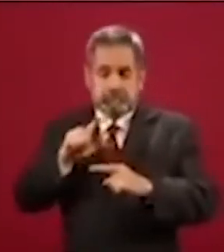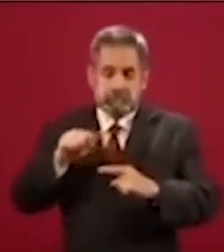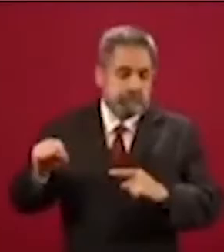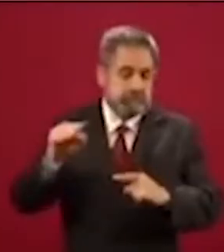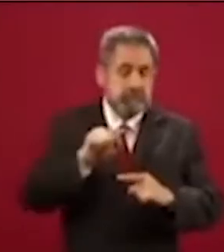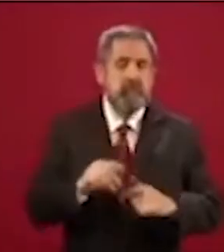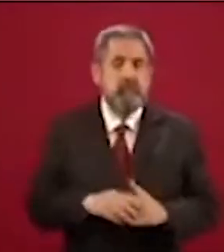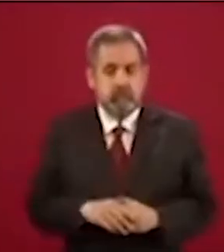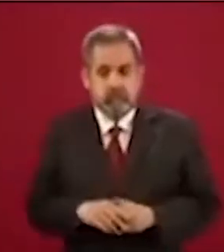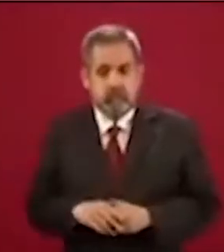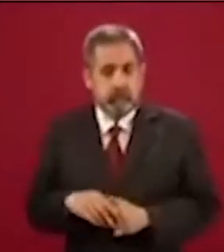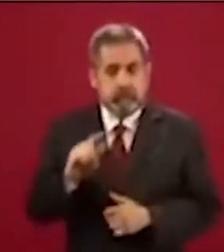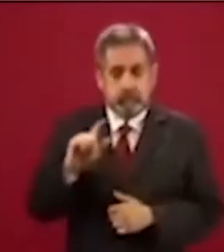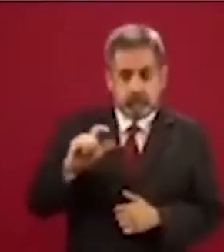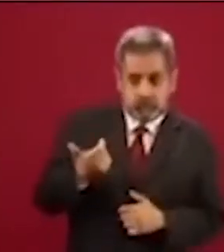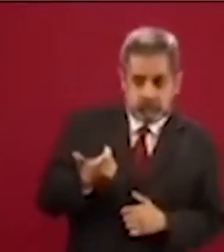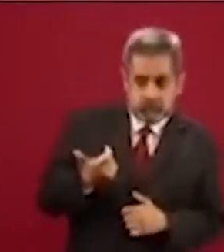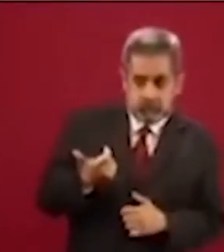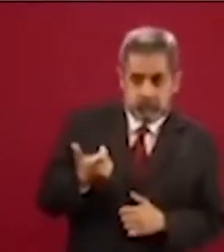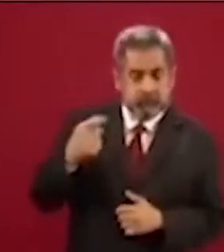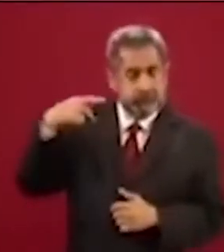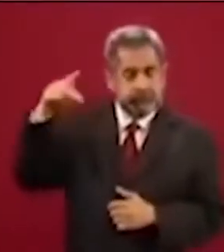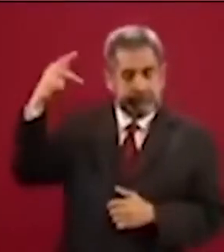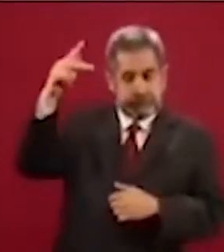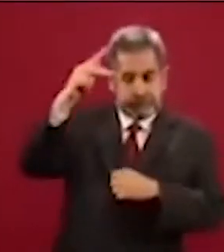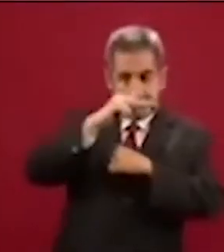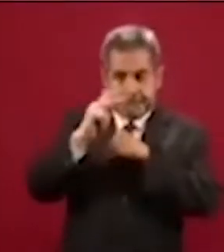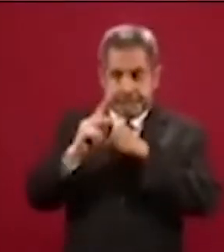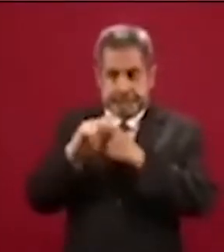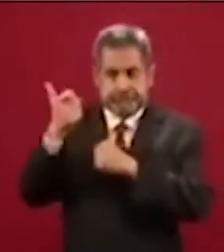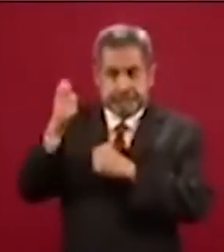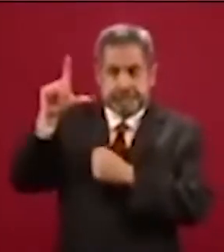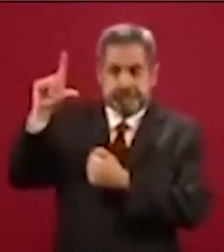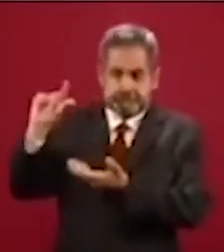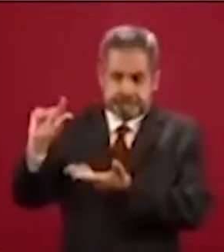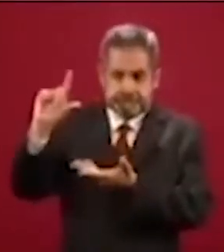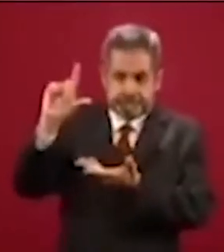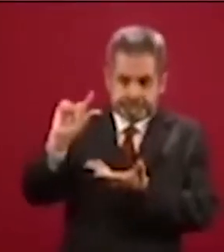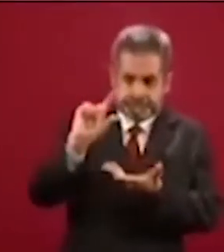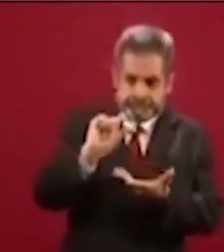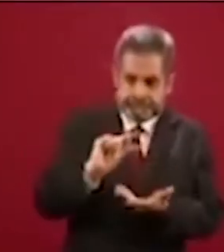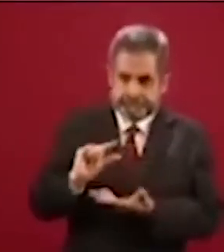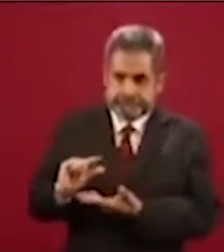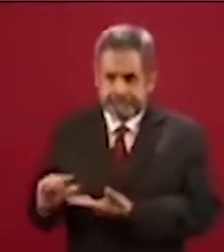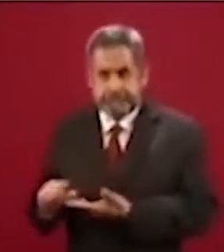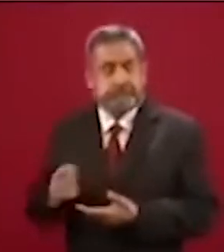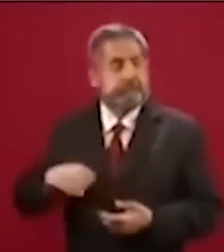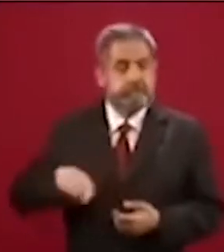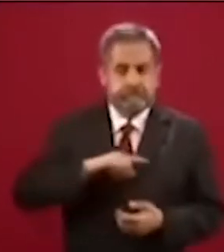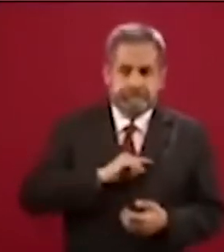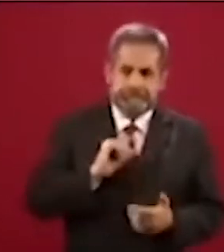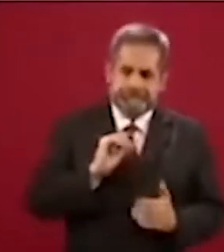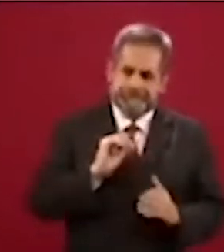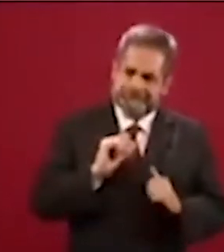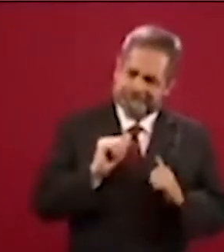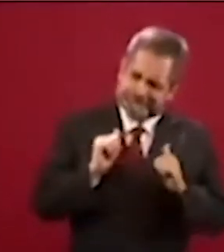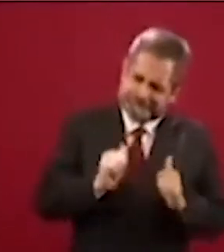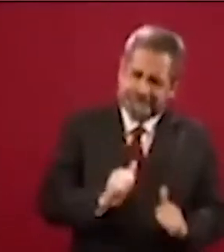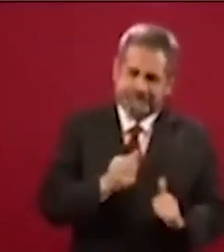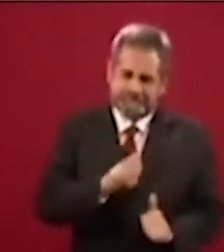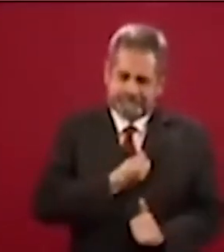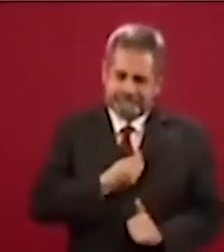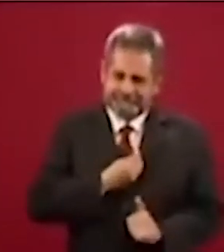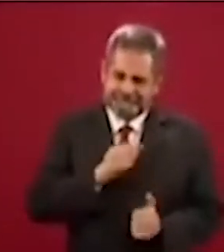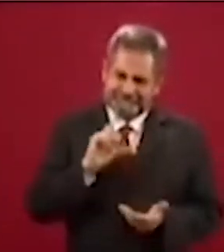todas las monedas se depreciaron y la nuestra resistió, aguantó.